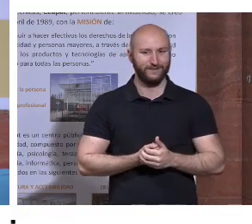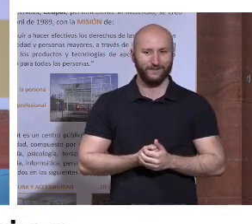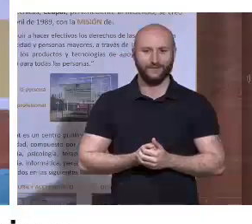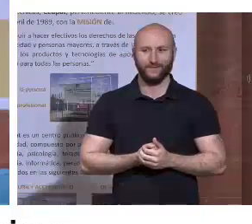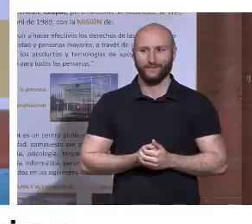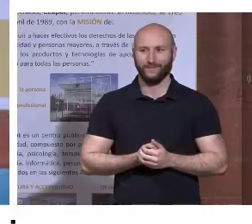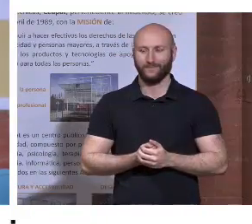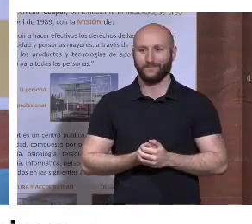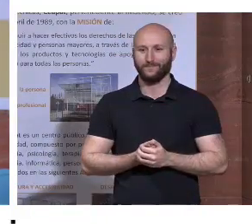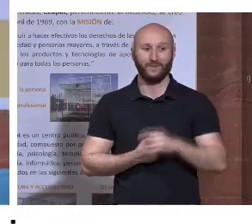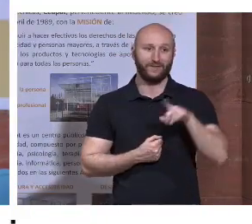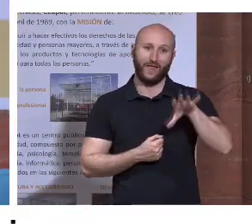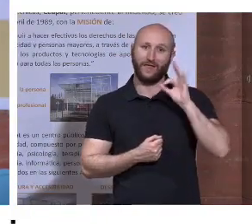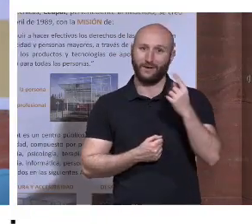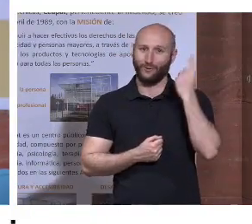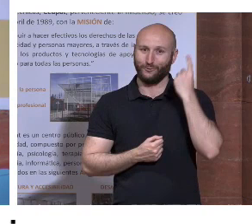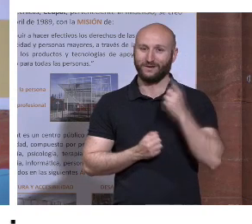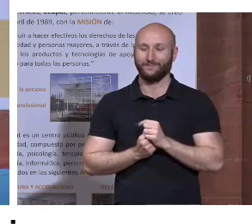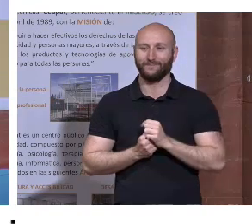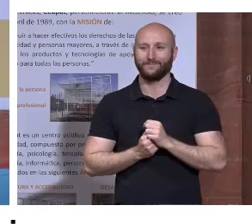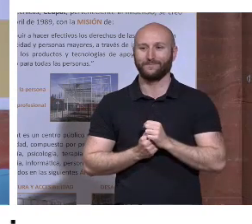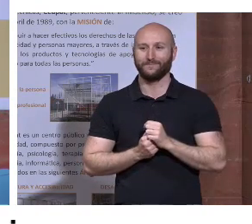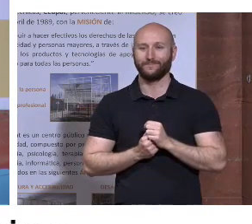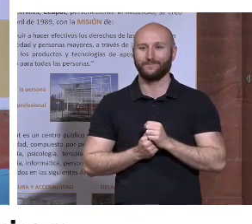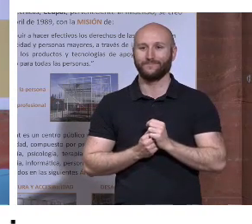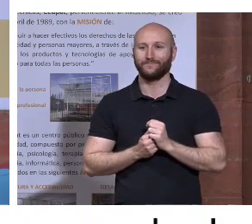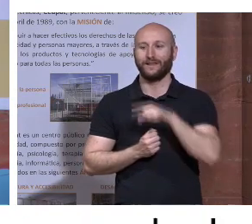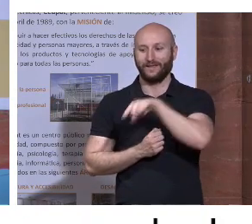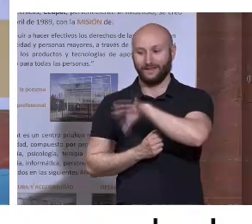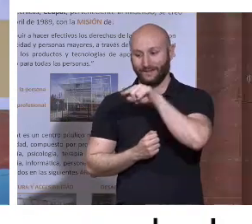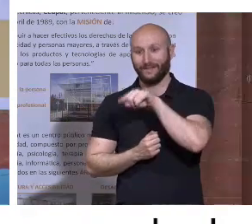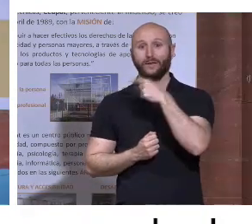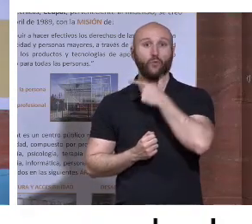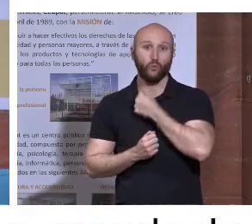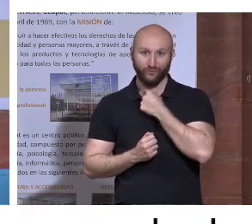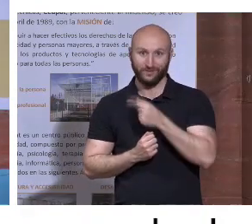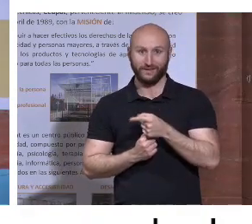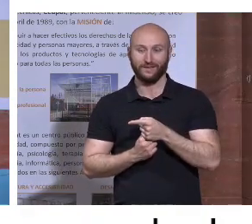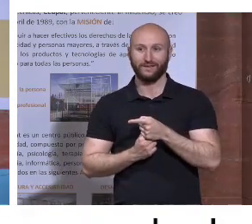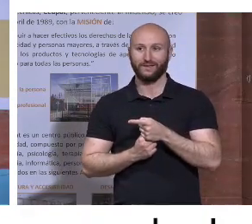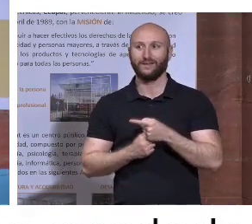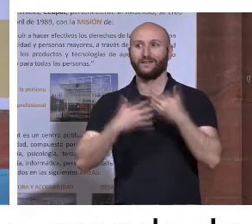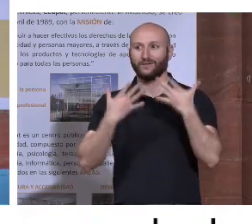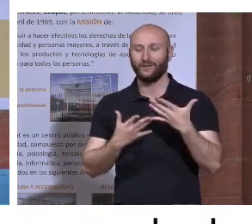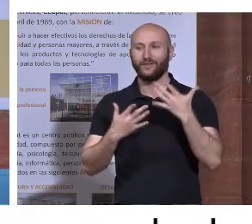dices que te has quedado con una. Has dicho esa es me gusta, ¿no? ¿Cuál es el